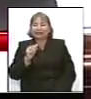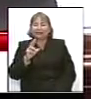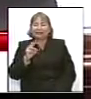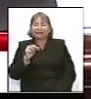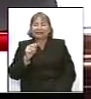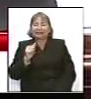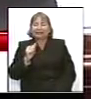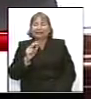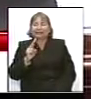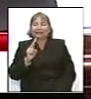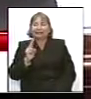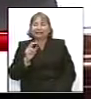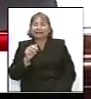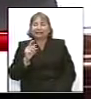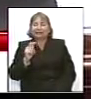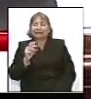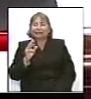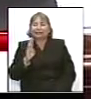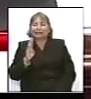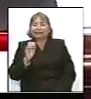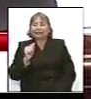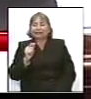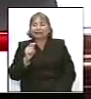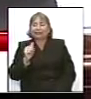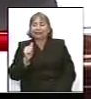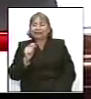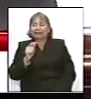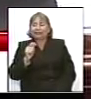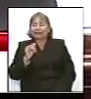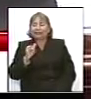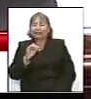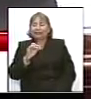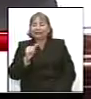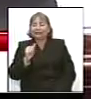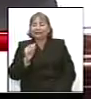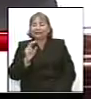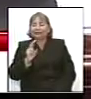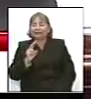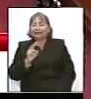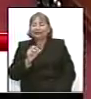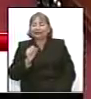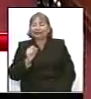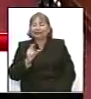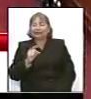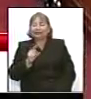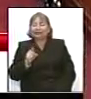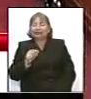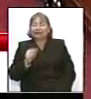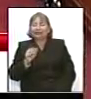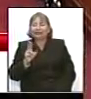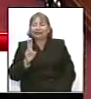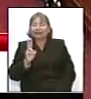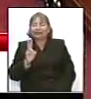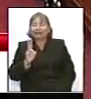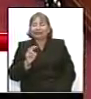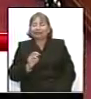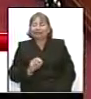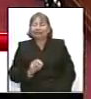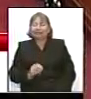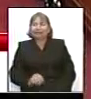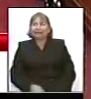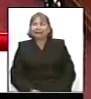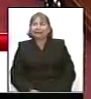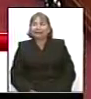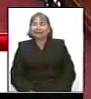verde. Takayama, verde. Beteta, verde. Tapia, verde. Salazar, verde.